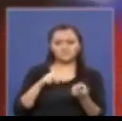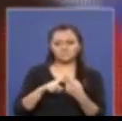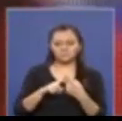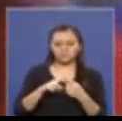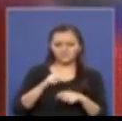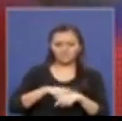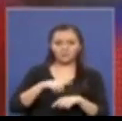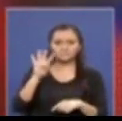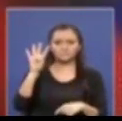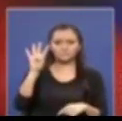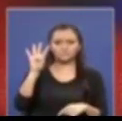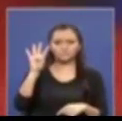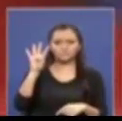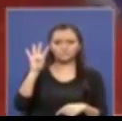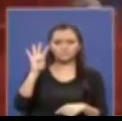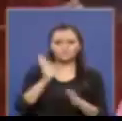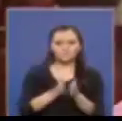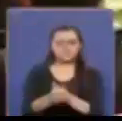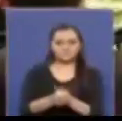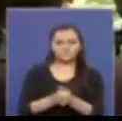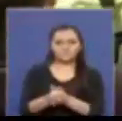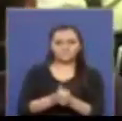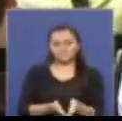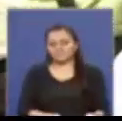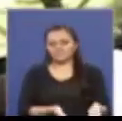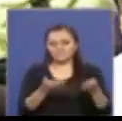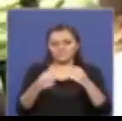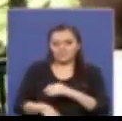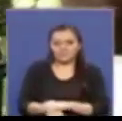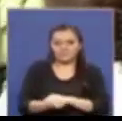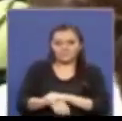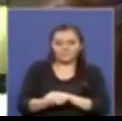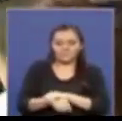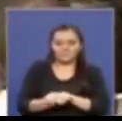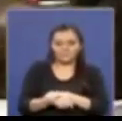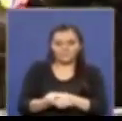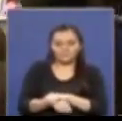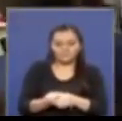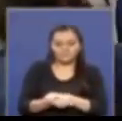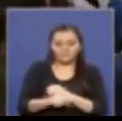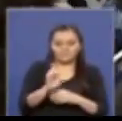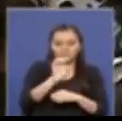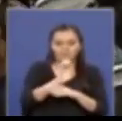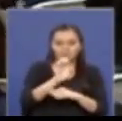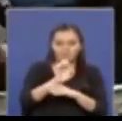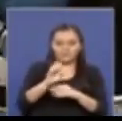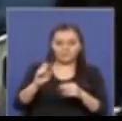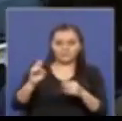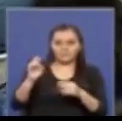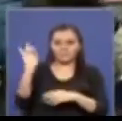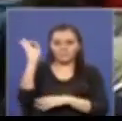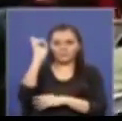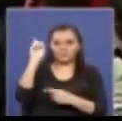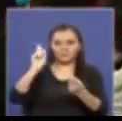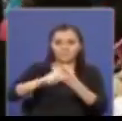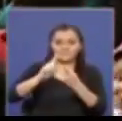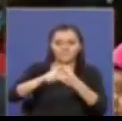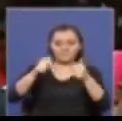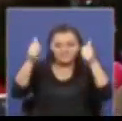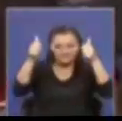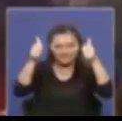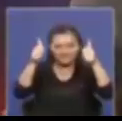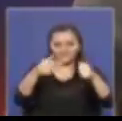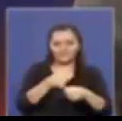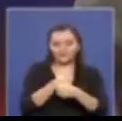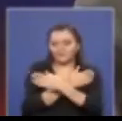antes de las 4 y ahí todos juntos nos pusimos a ver el partido Ecuador-Bolivia. Y muchas gracias a la Tri.